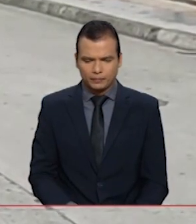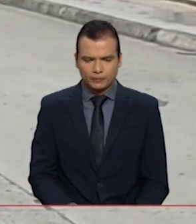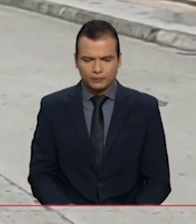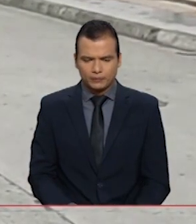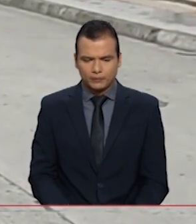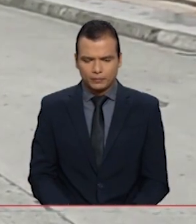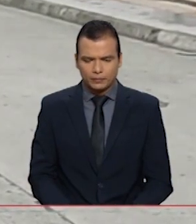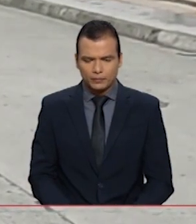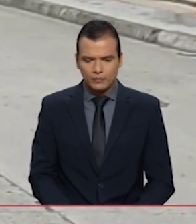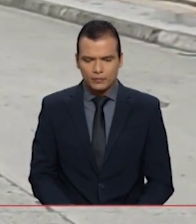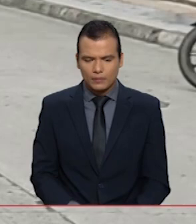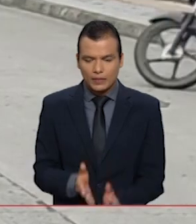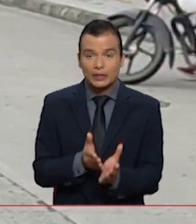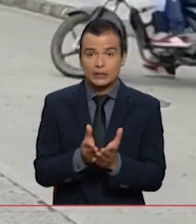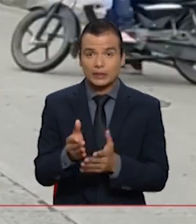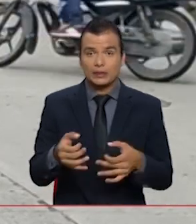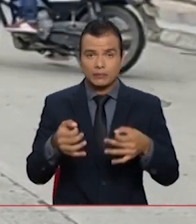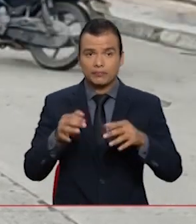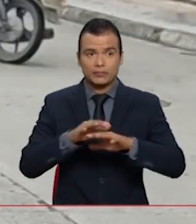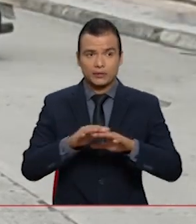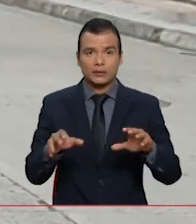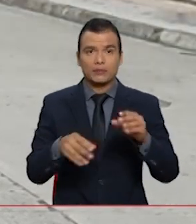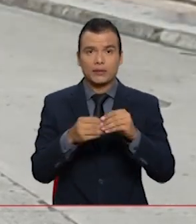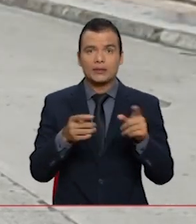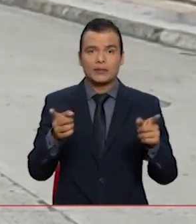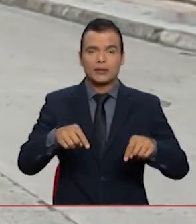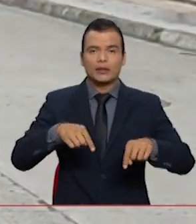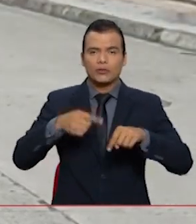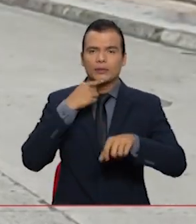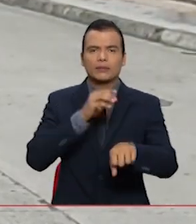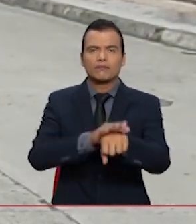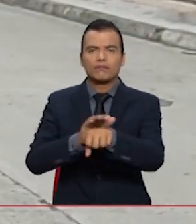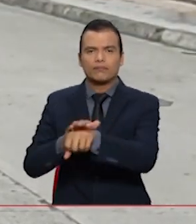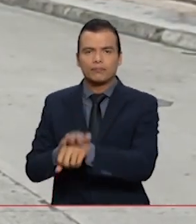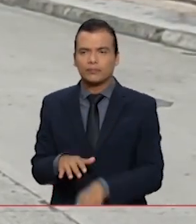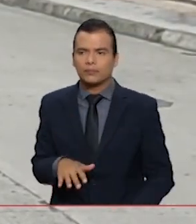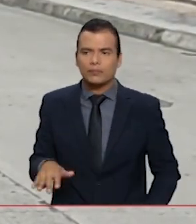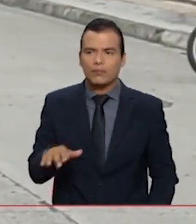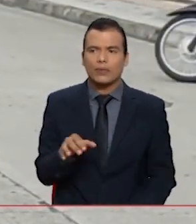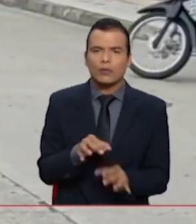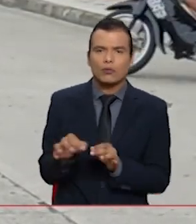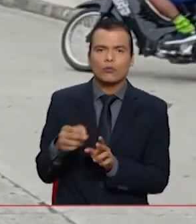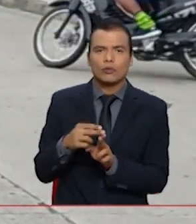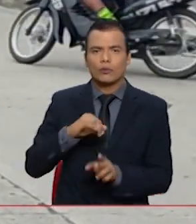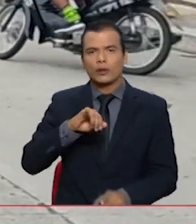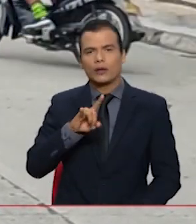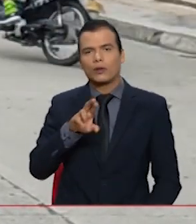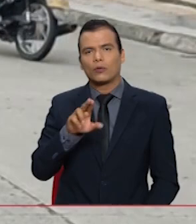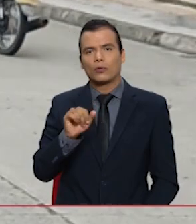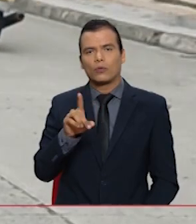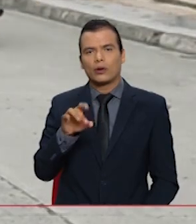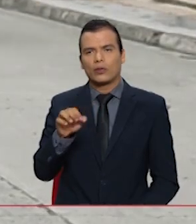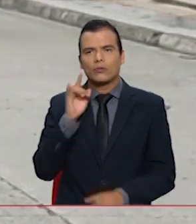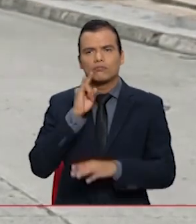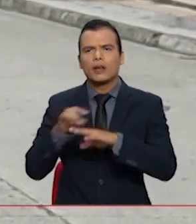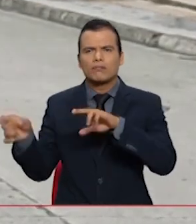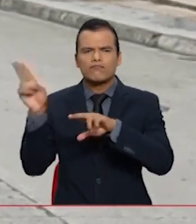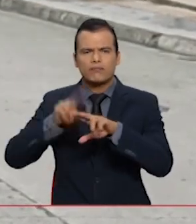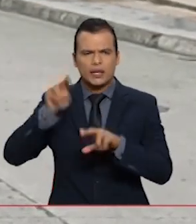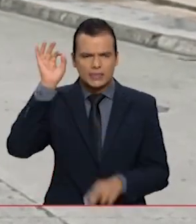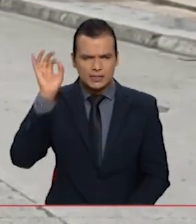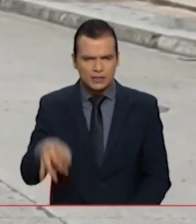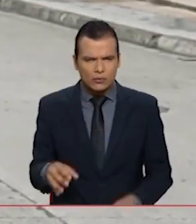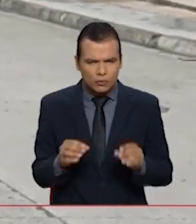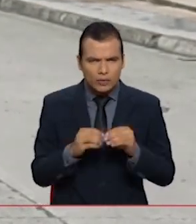Las autoridades también han informado que se redoblará la seguridad en esta población, y desde la alcaldía también se han emitido las alertas tanto